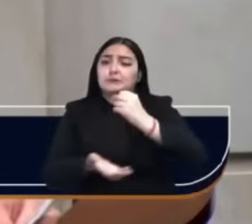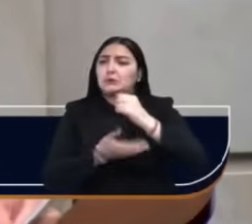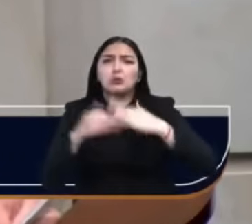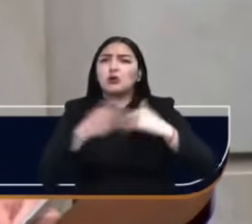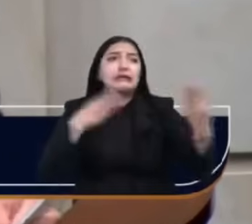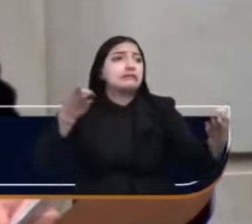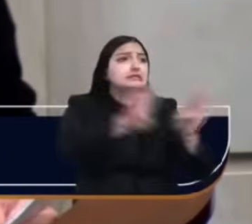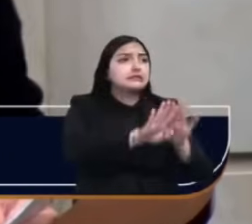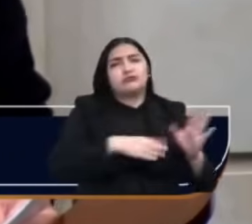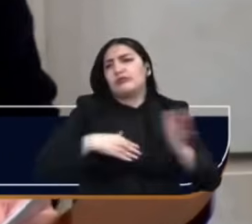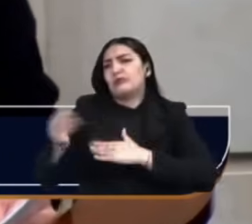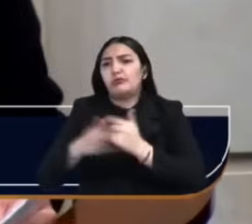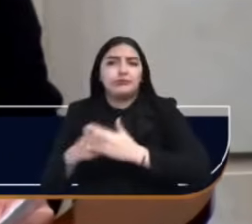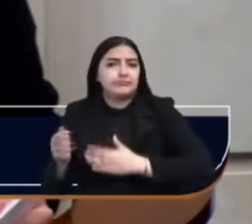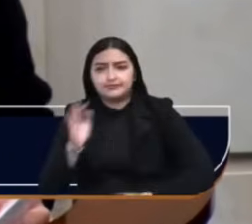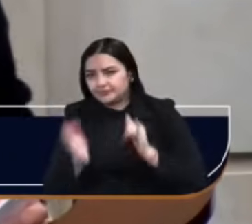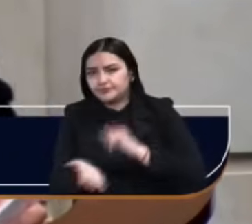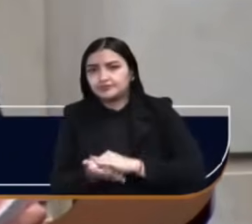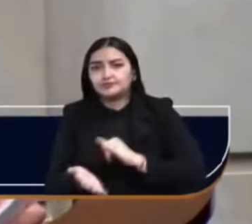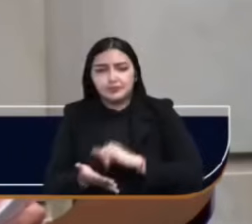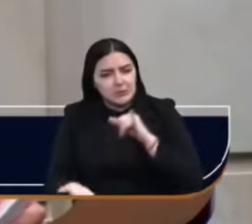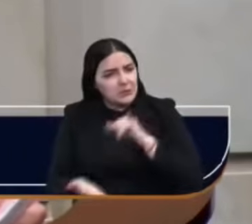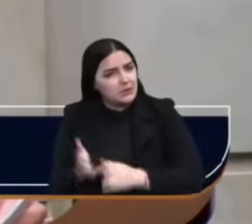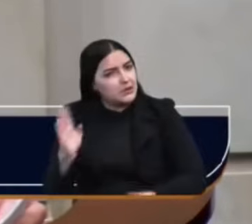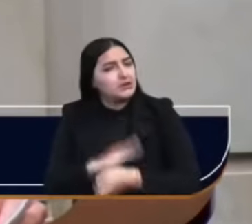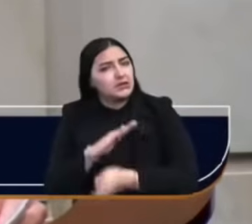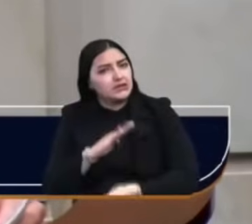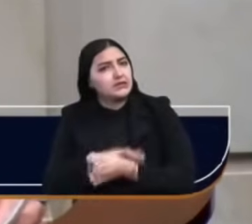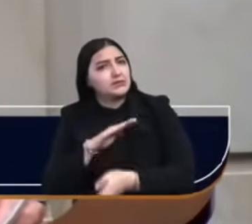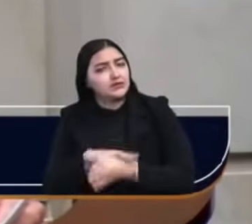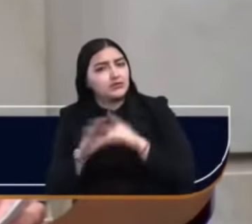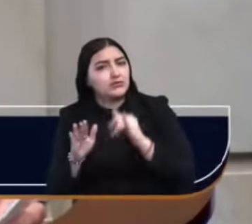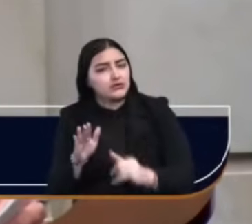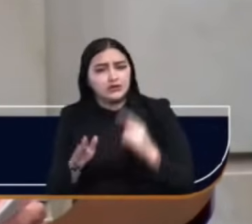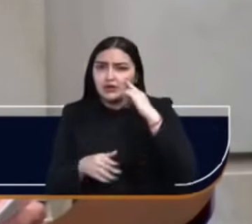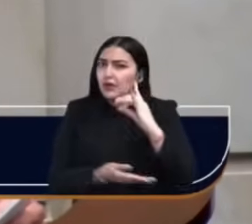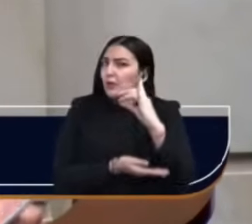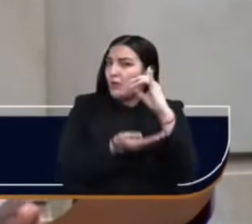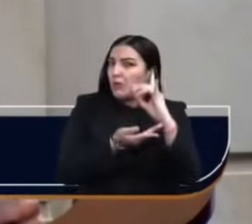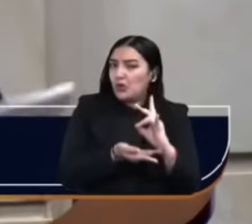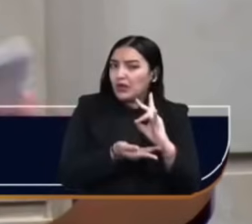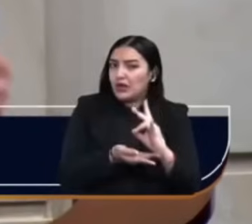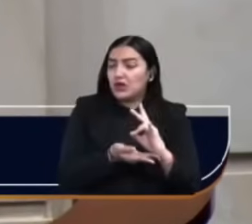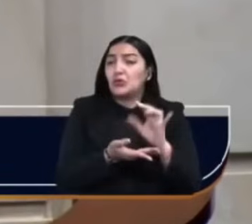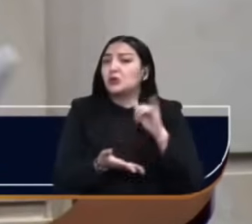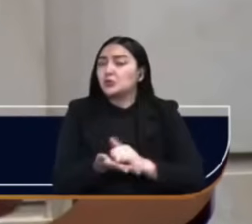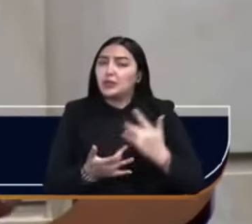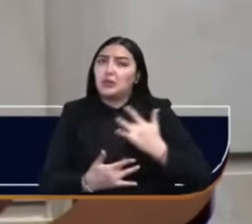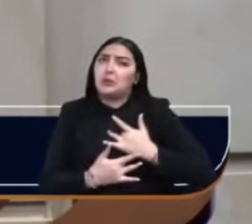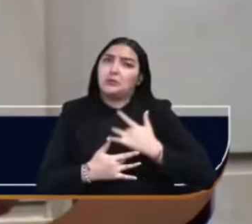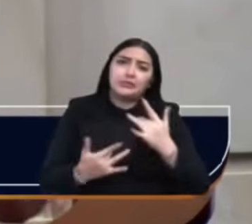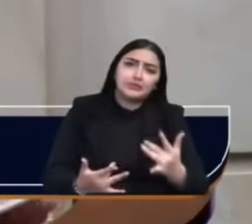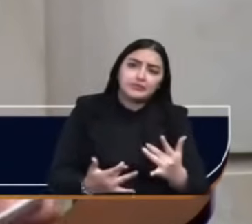cerrada. Esos fueron los pormenores de este modelo de